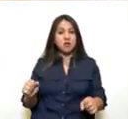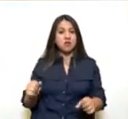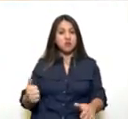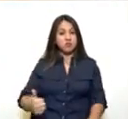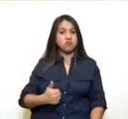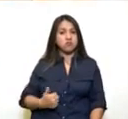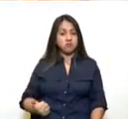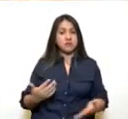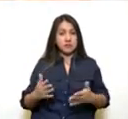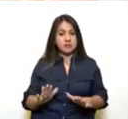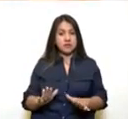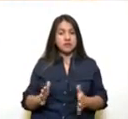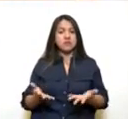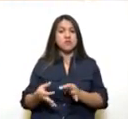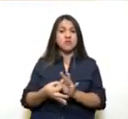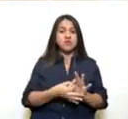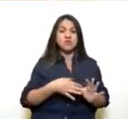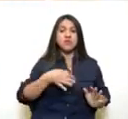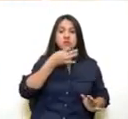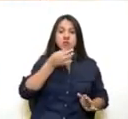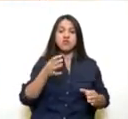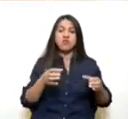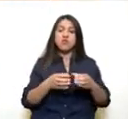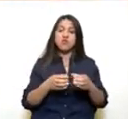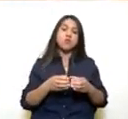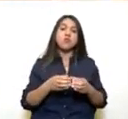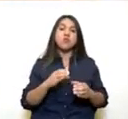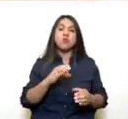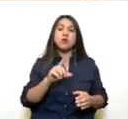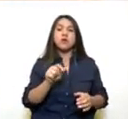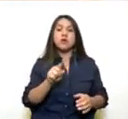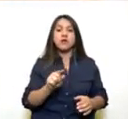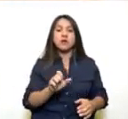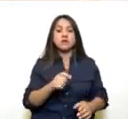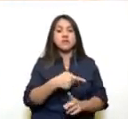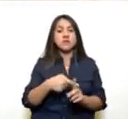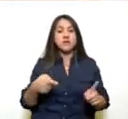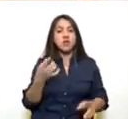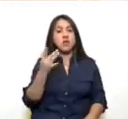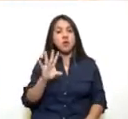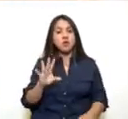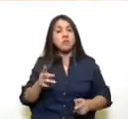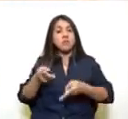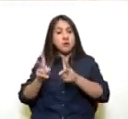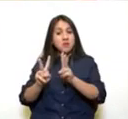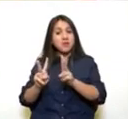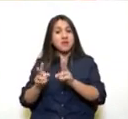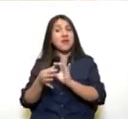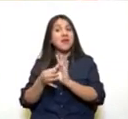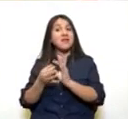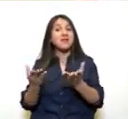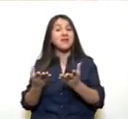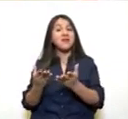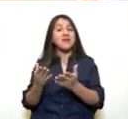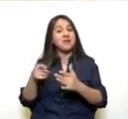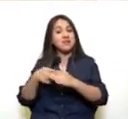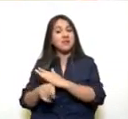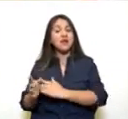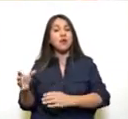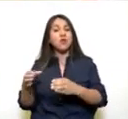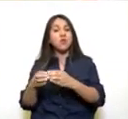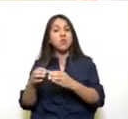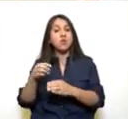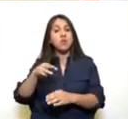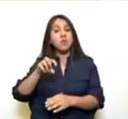por eso digo la mal llamada clase media porque lo único que le permite ingresar a esta clase